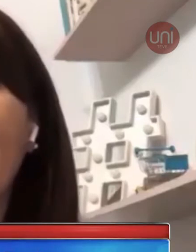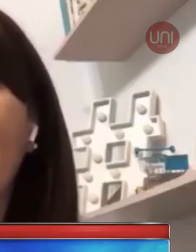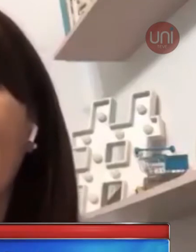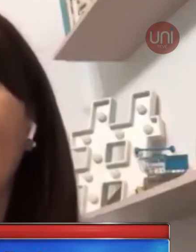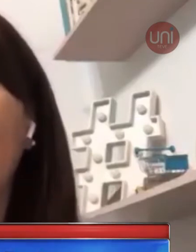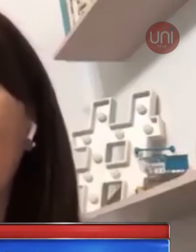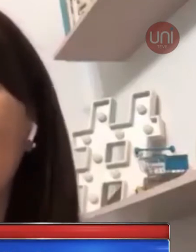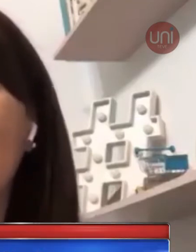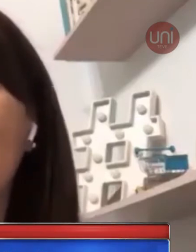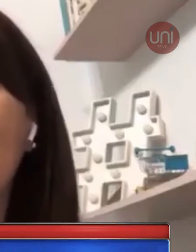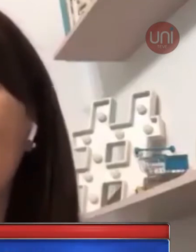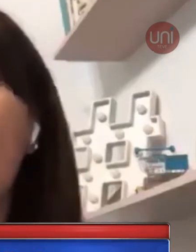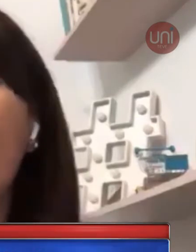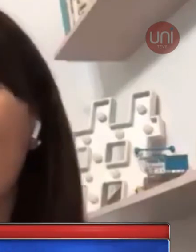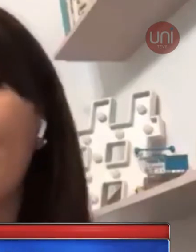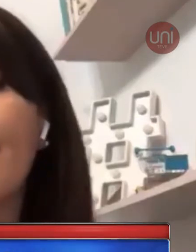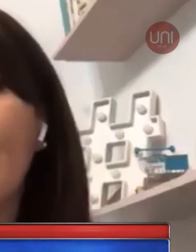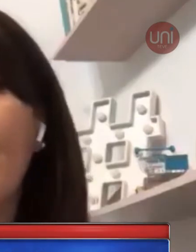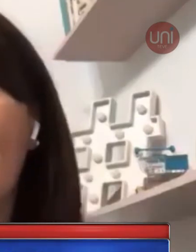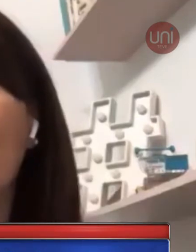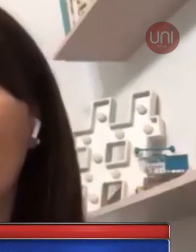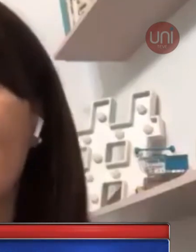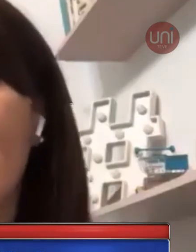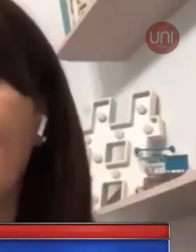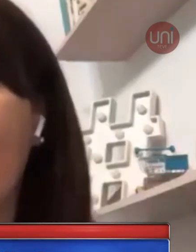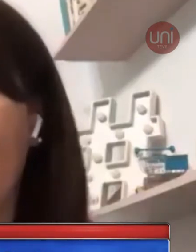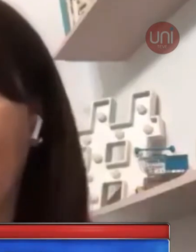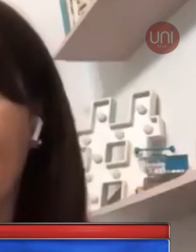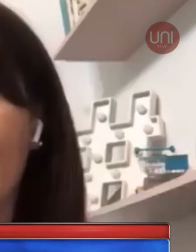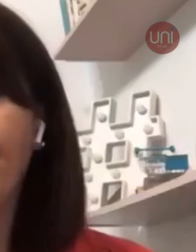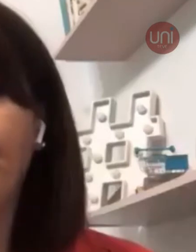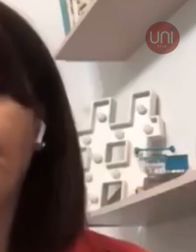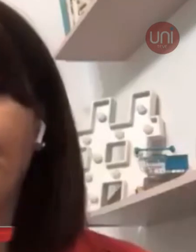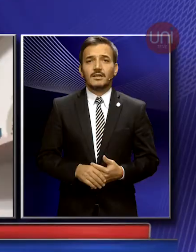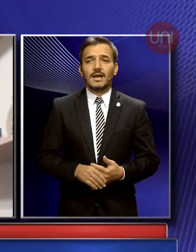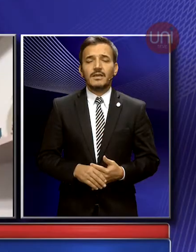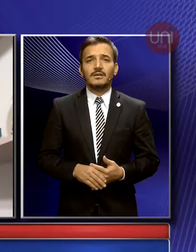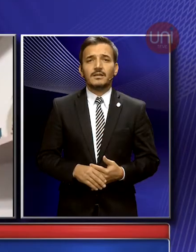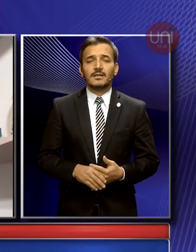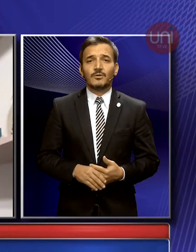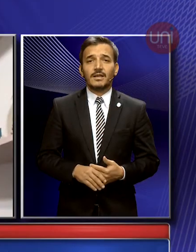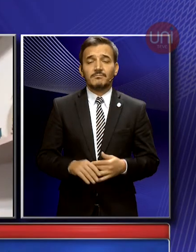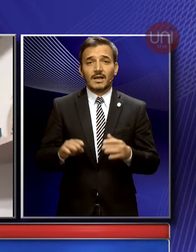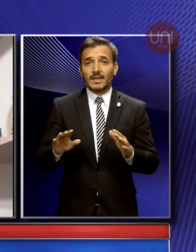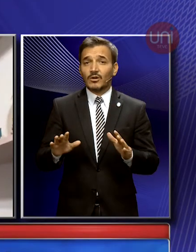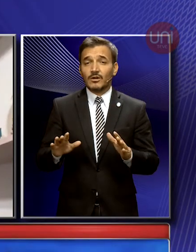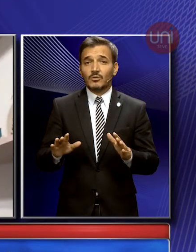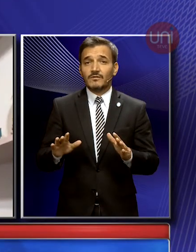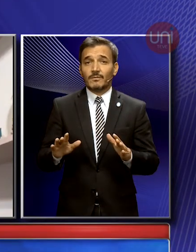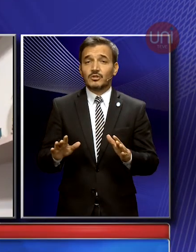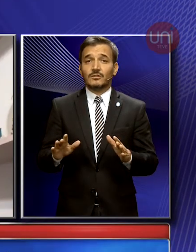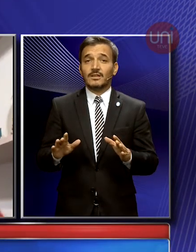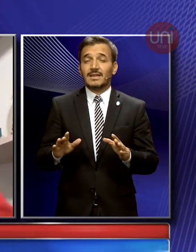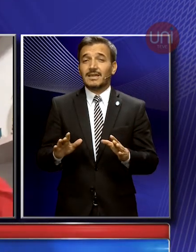tome determinaciones muy fuertes en el anuncio que se haga el día viernes. Bien, hay por ahí ha quedado claro